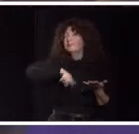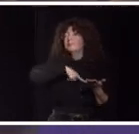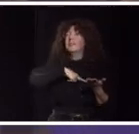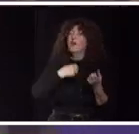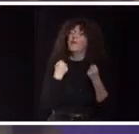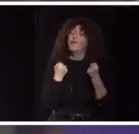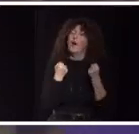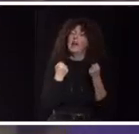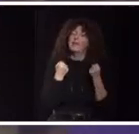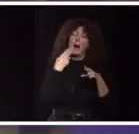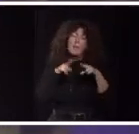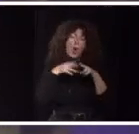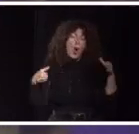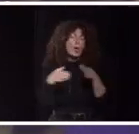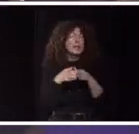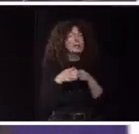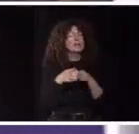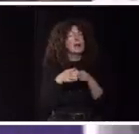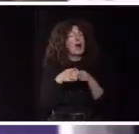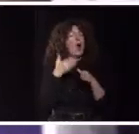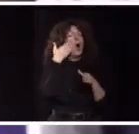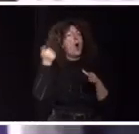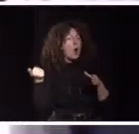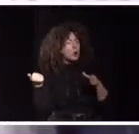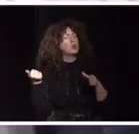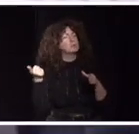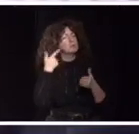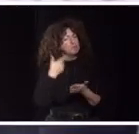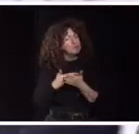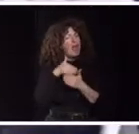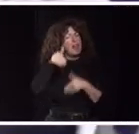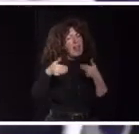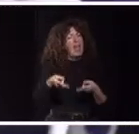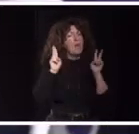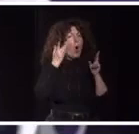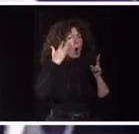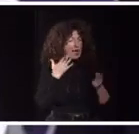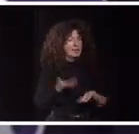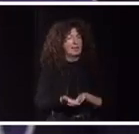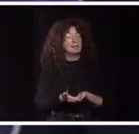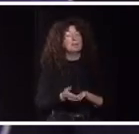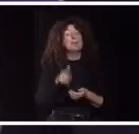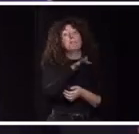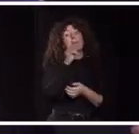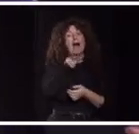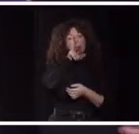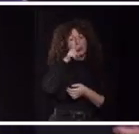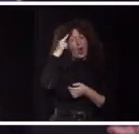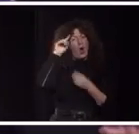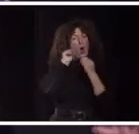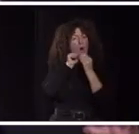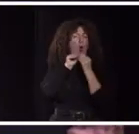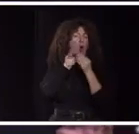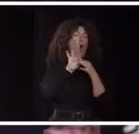fuerza política orgullosamente demócrata. Y porque tenemos coherencia y porque